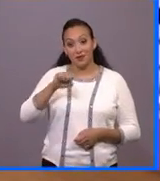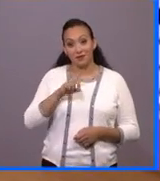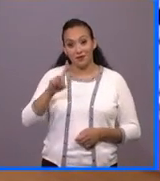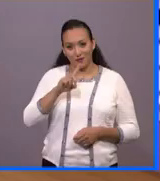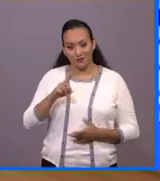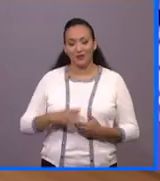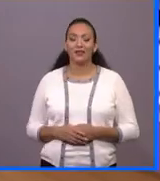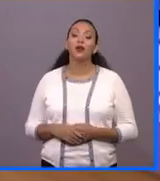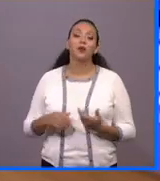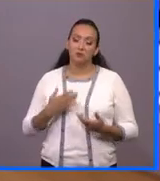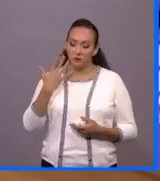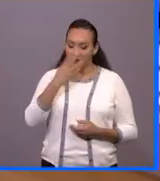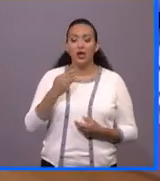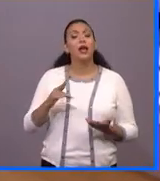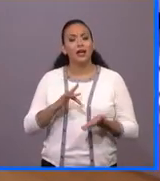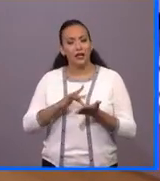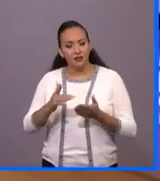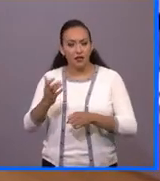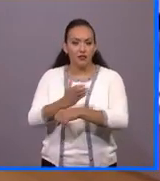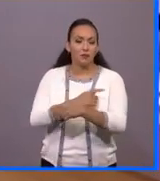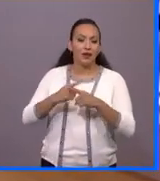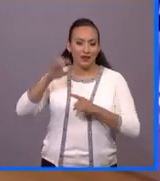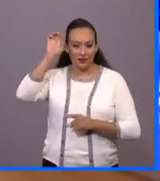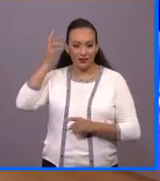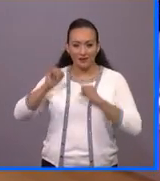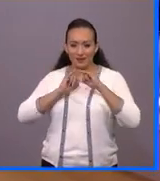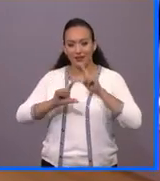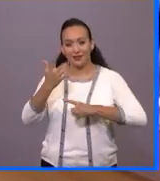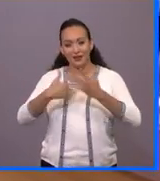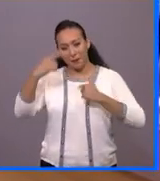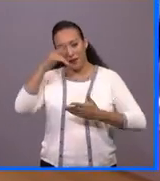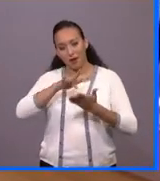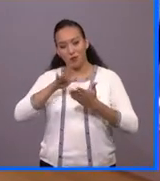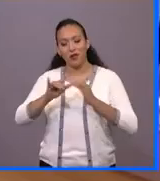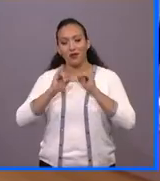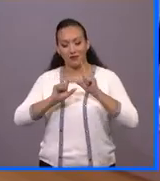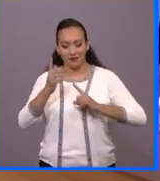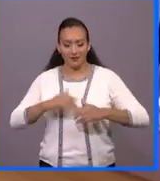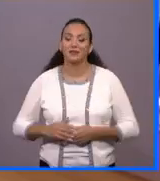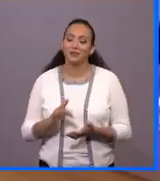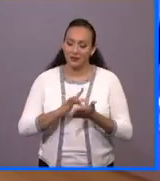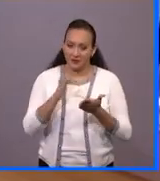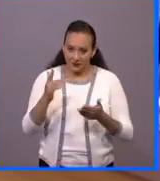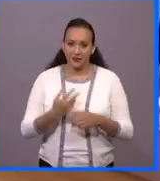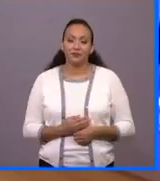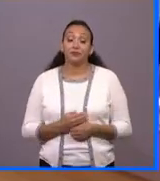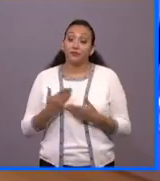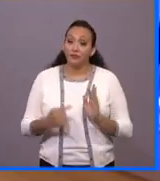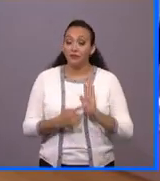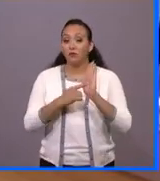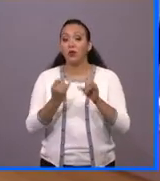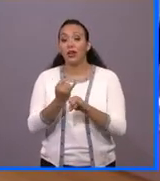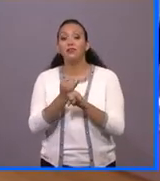semana. Eusiris Rostro en la interpretación en lengua de señas mexicana. En los próximos minutos le estaremos dando a conocer, por